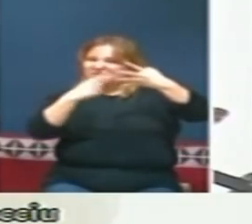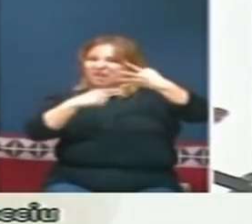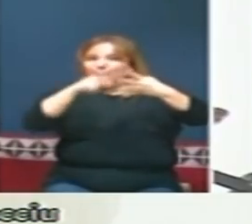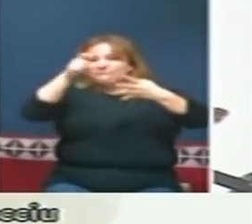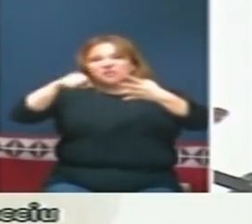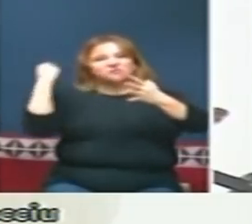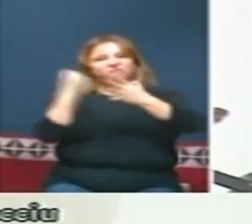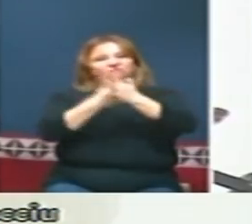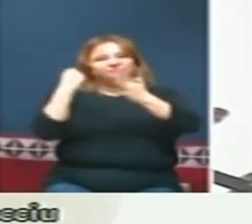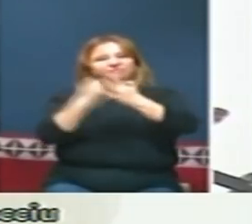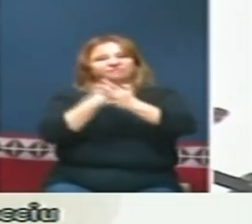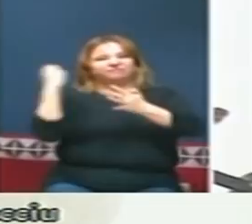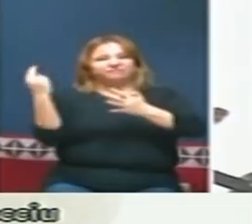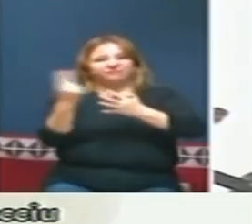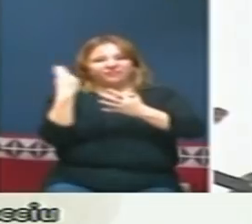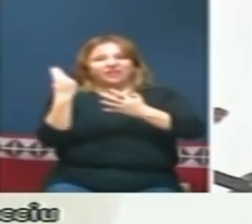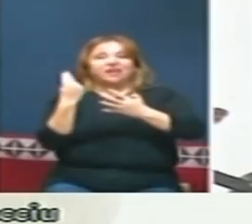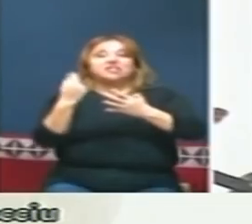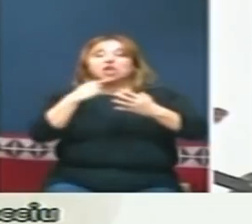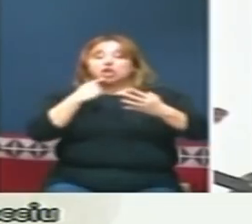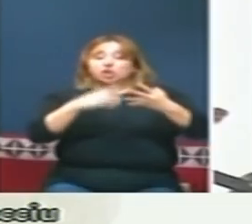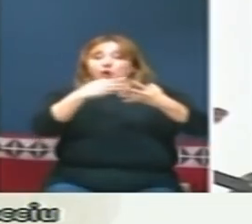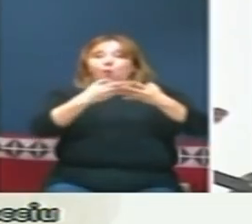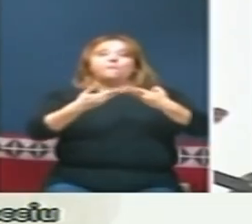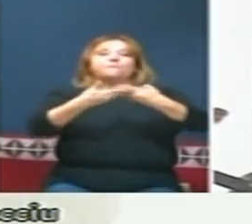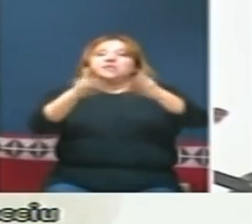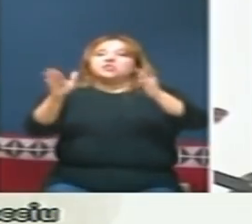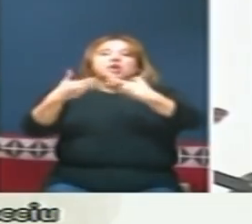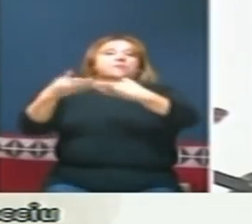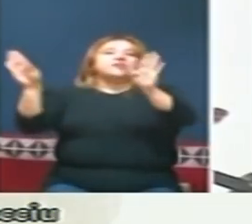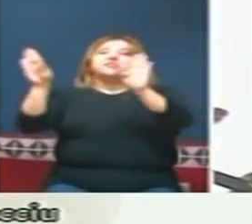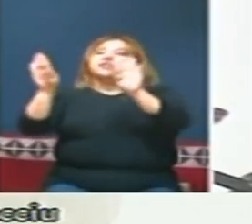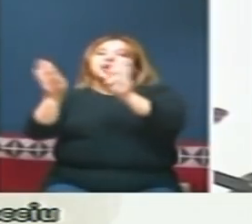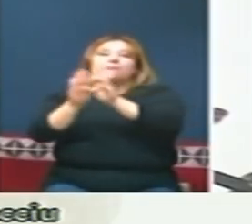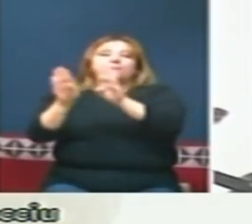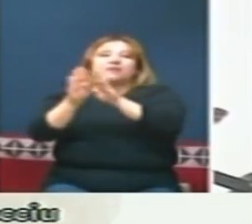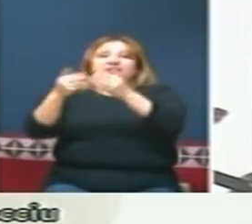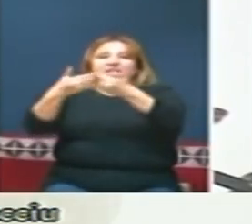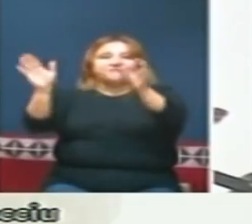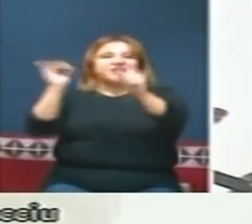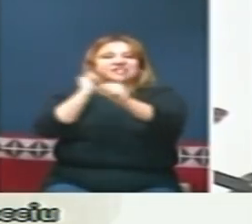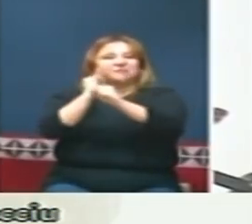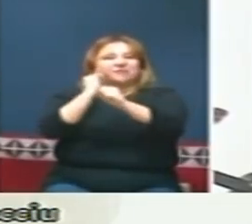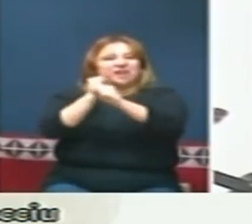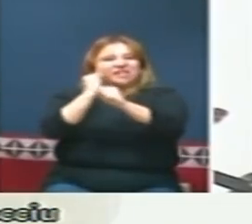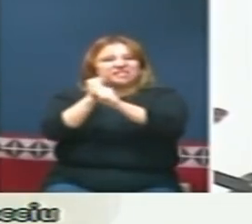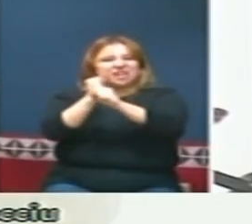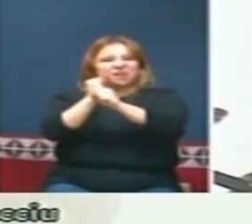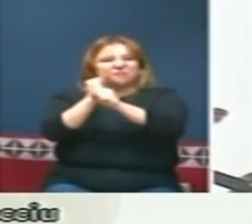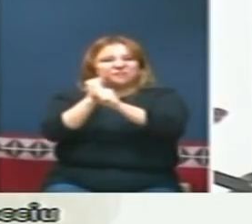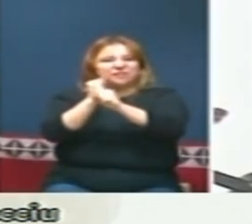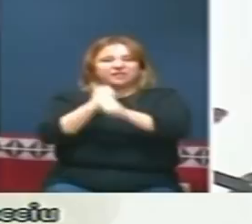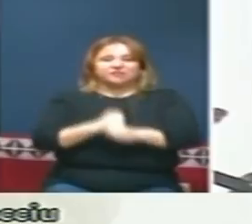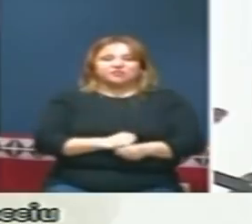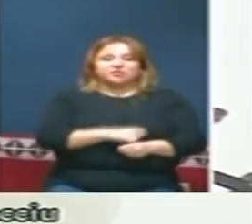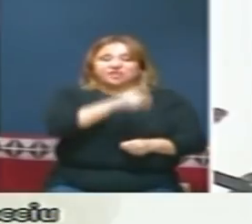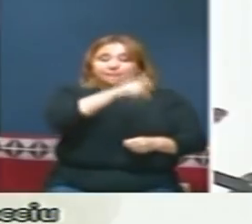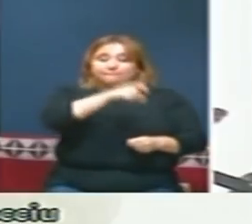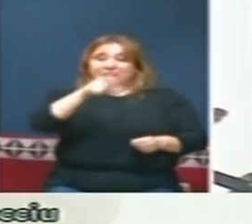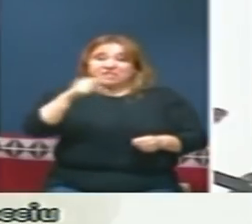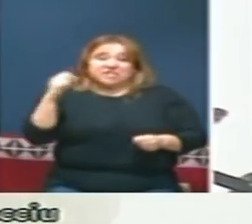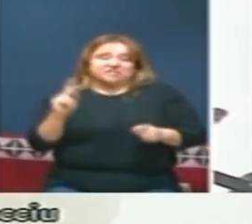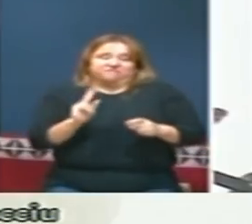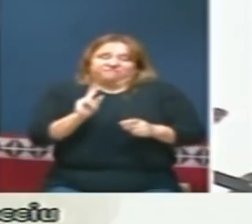desarrollaban una acción pastoral abierta a los nuevos desafíos pastorales, atenta a la promoción de los estratos